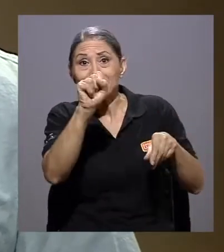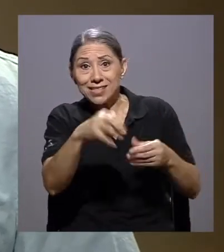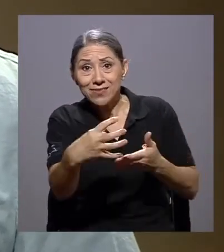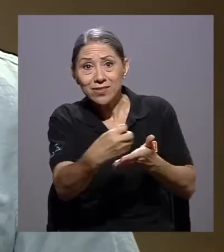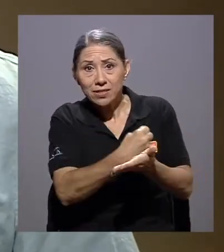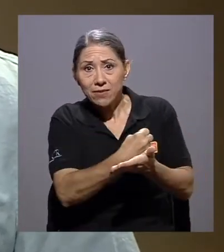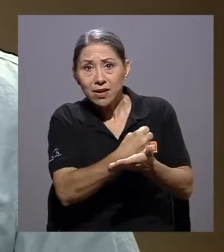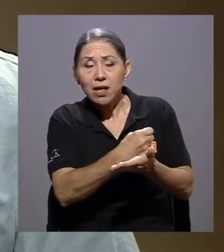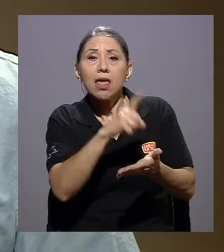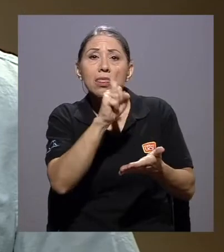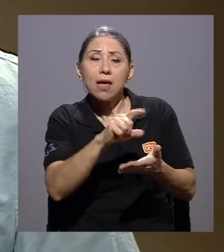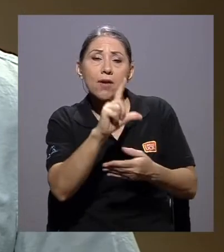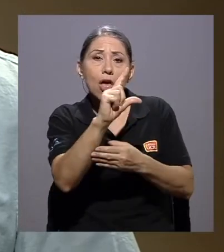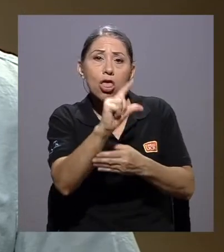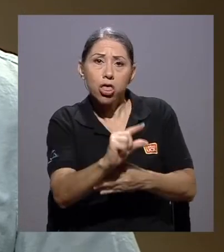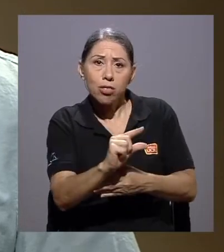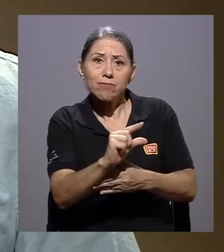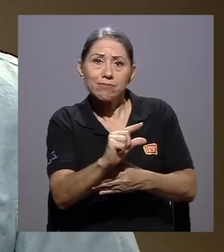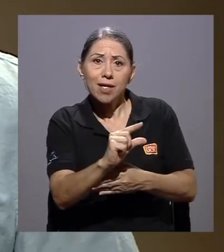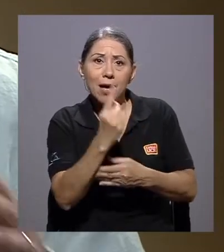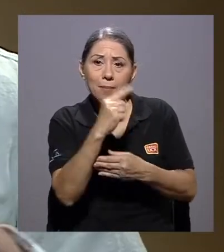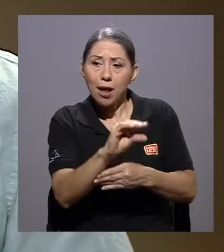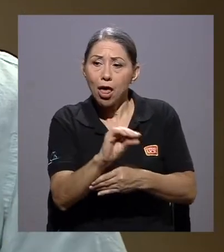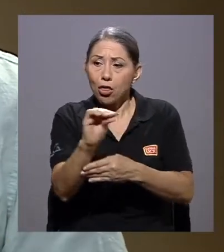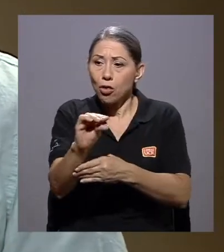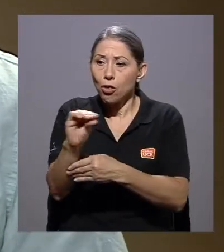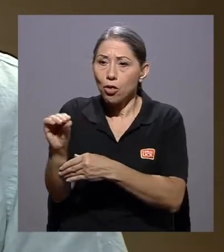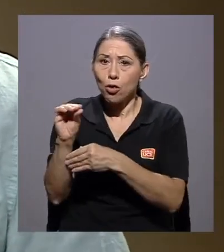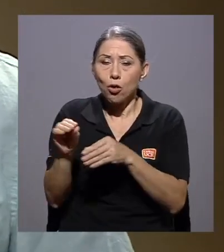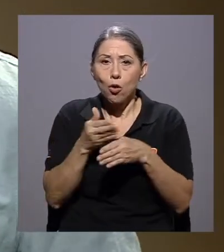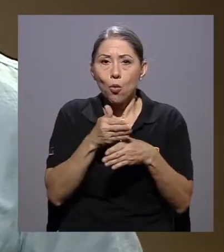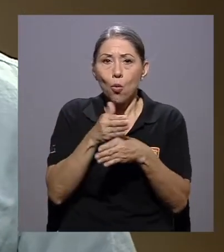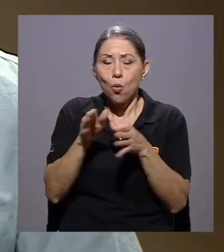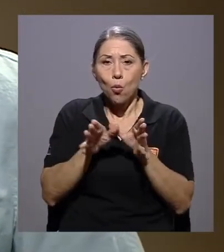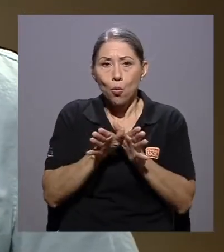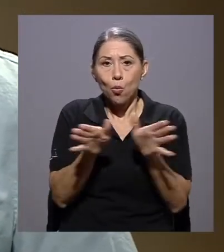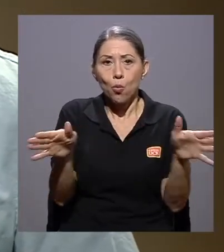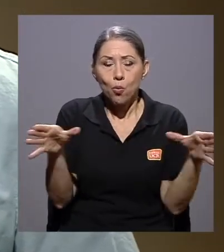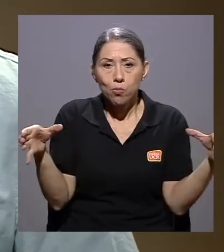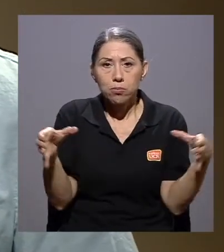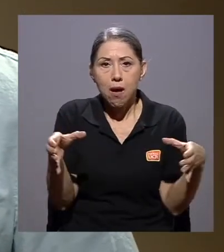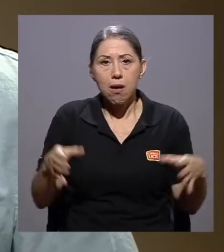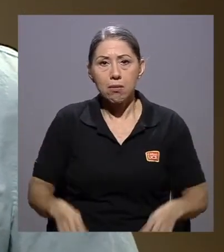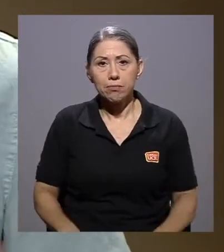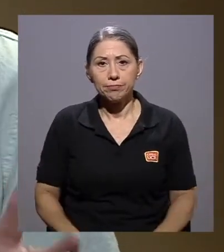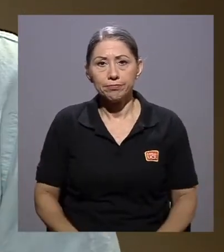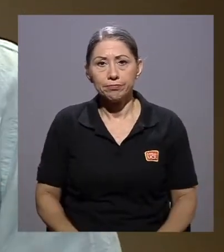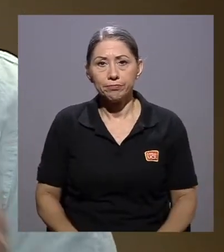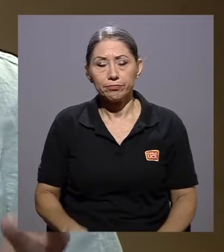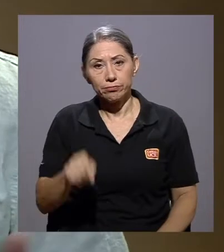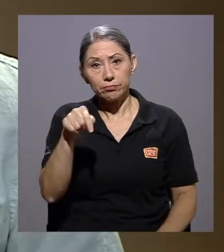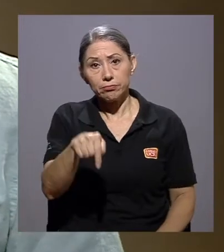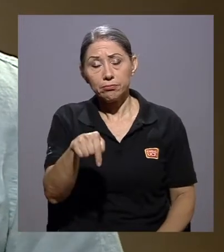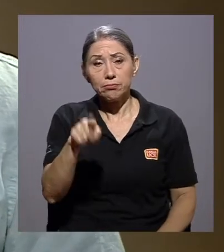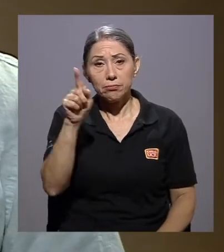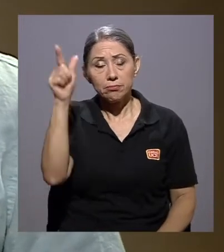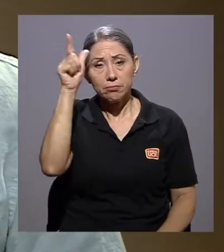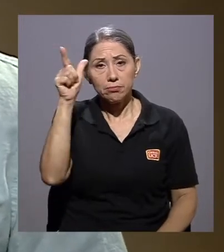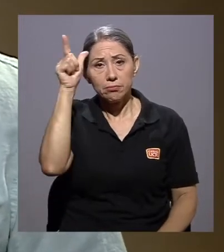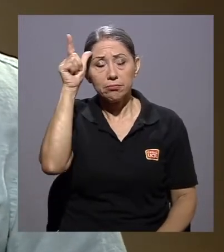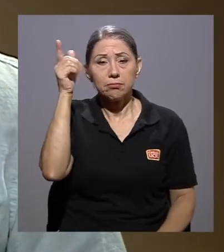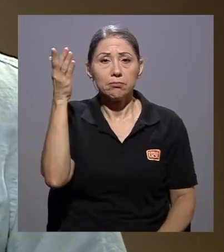punto mínimo lo que podemos desear y lo que podemos conseguir en conjunto, lo cual es una lógica